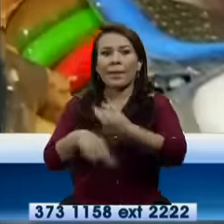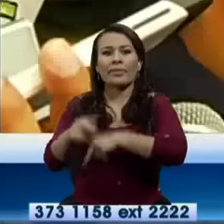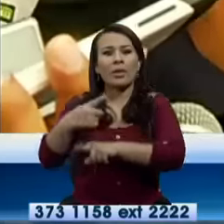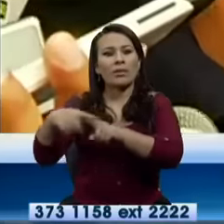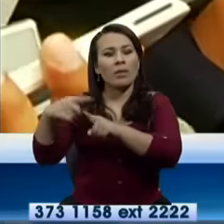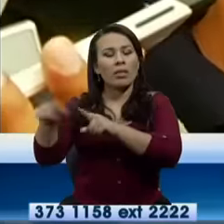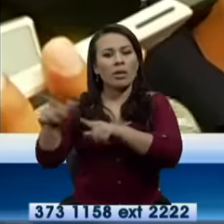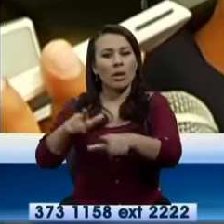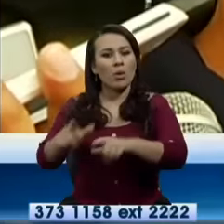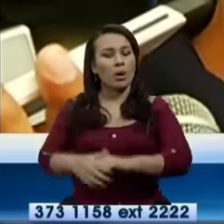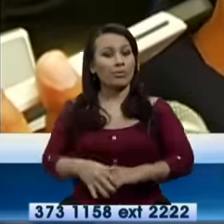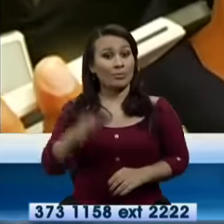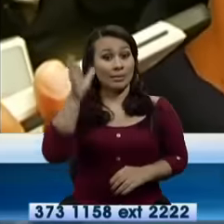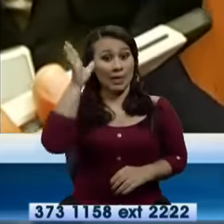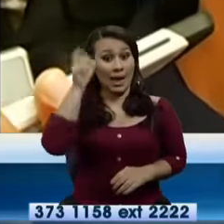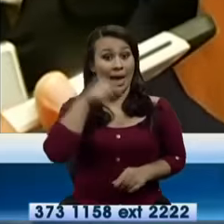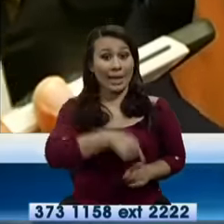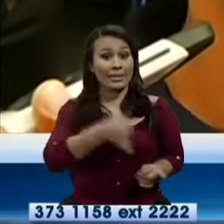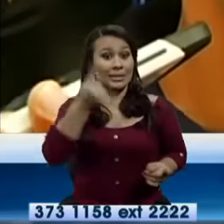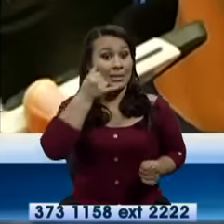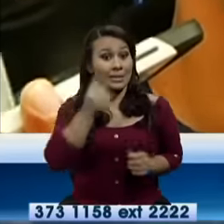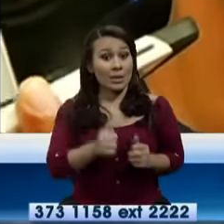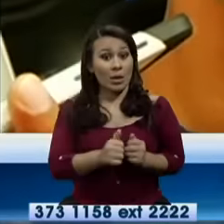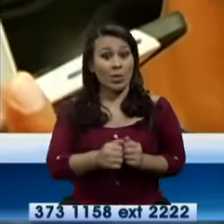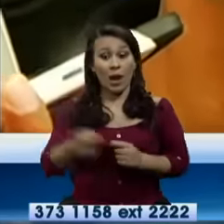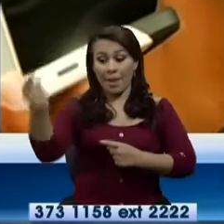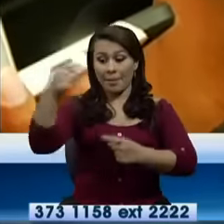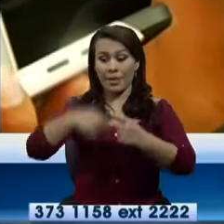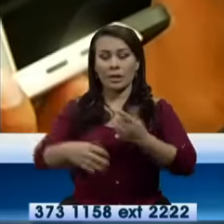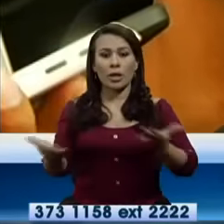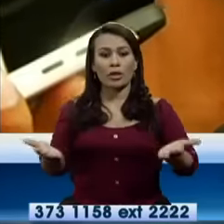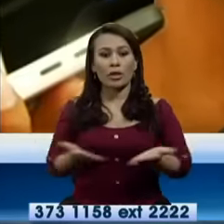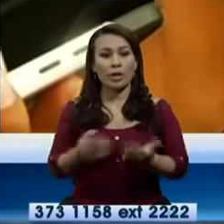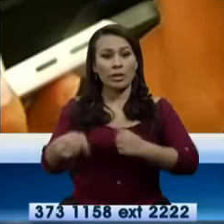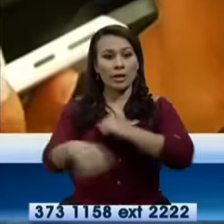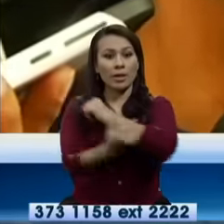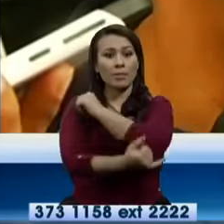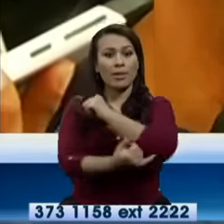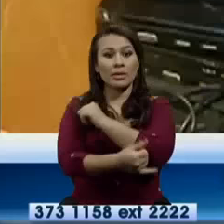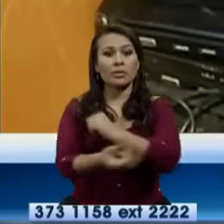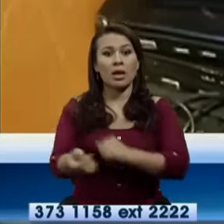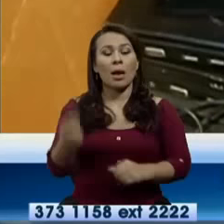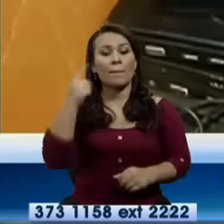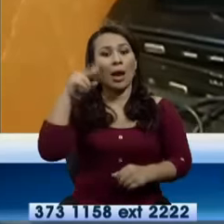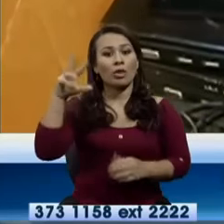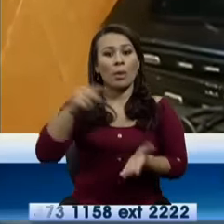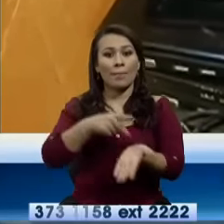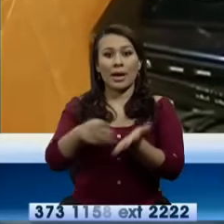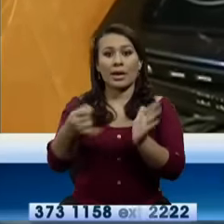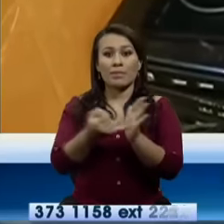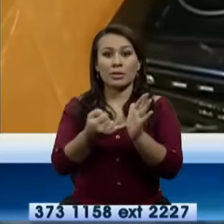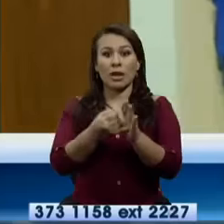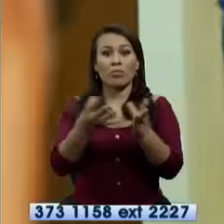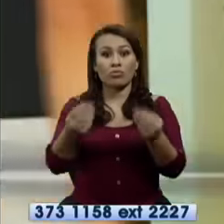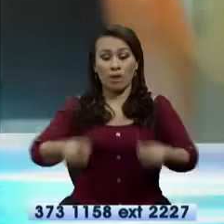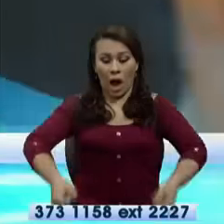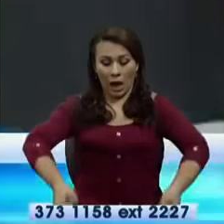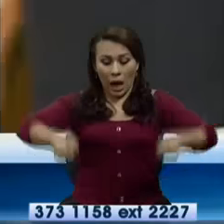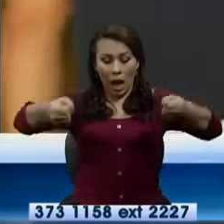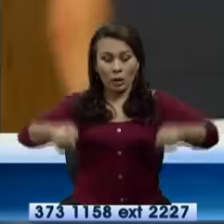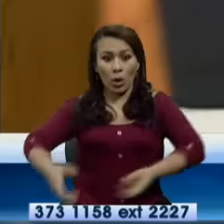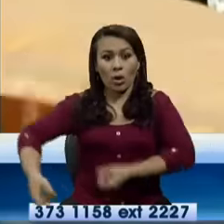comercio Se presume que estos teléfonos están siendo ingresados de manera ilegal al país evadiendo impuestos decenas de cartones cargados con la